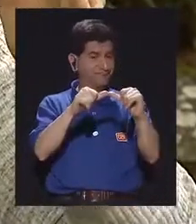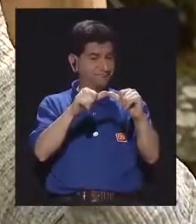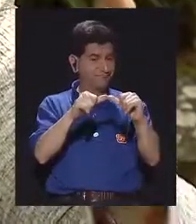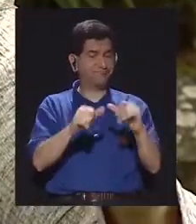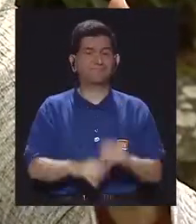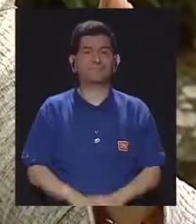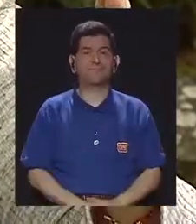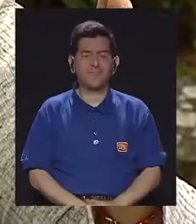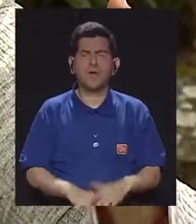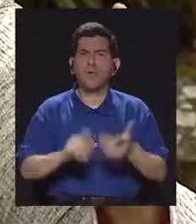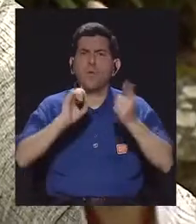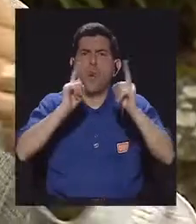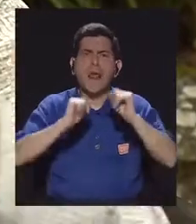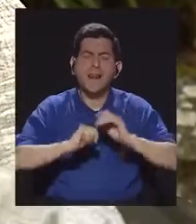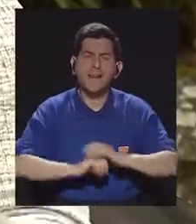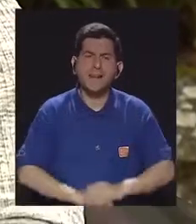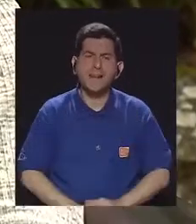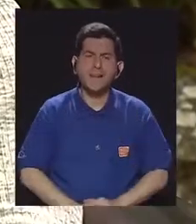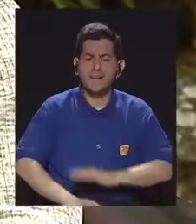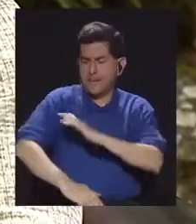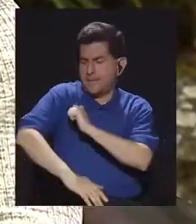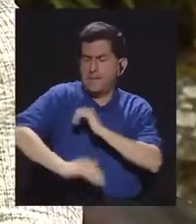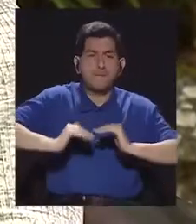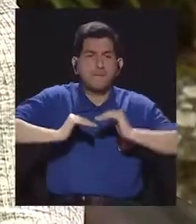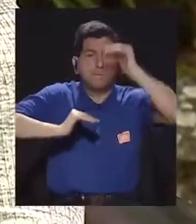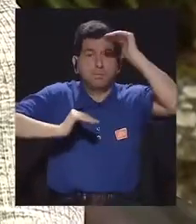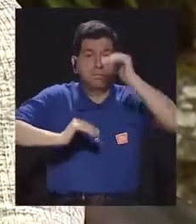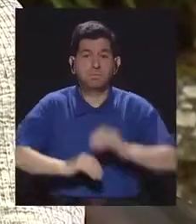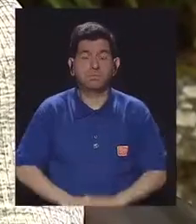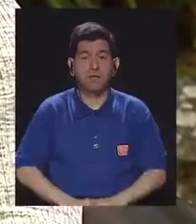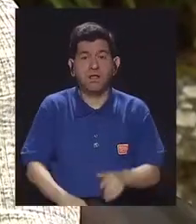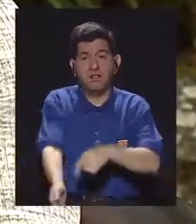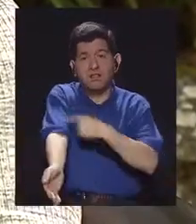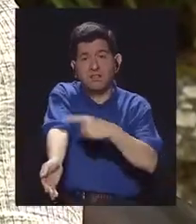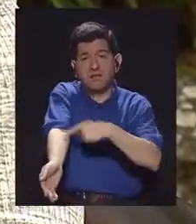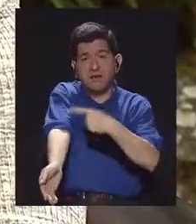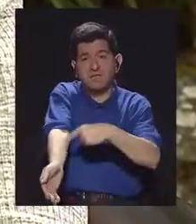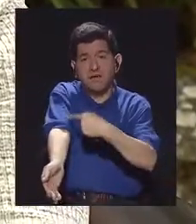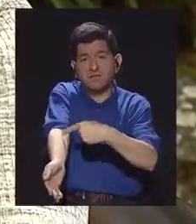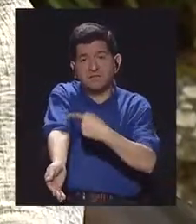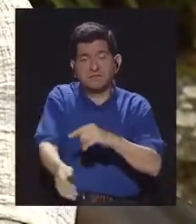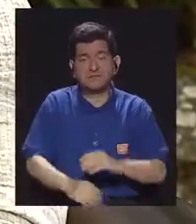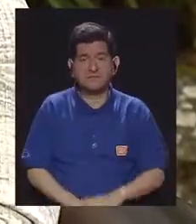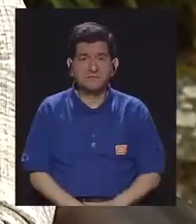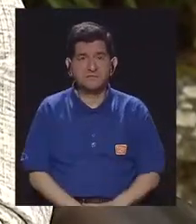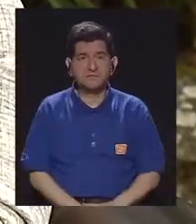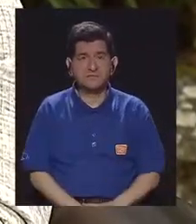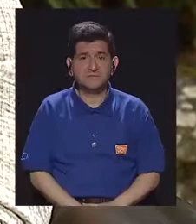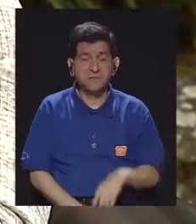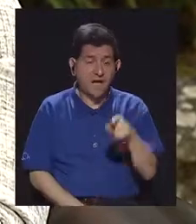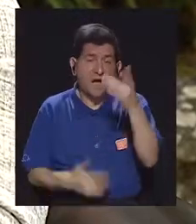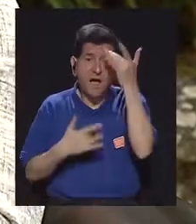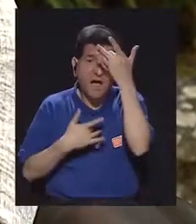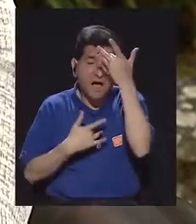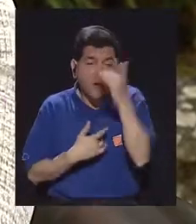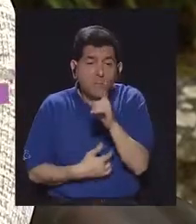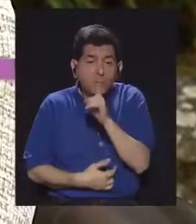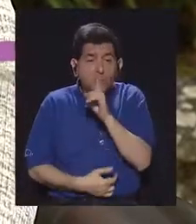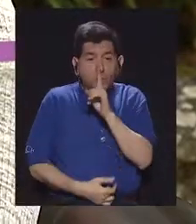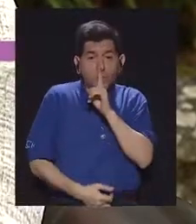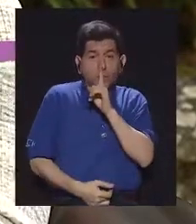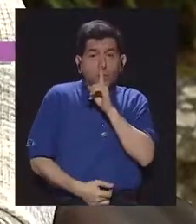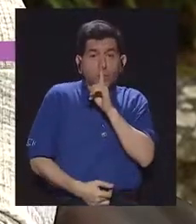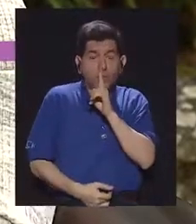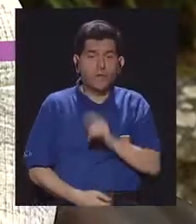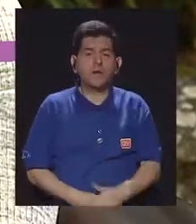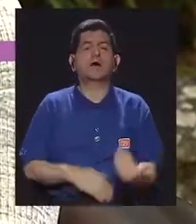no transmisibles, como cuáles: hipertensión, diabetes. Entonces son enfermedades